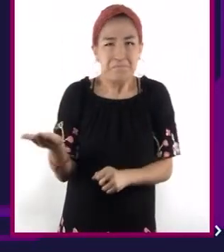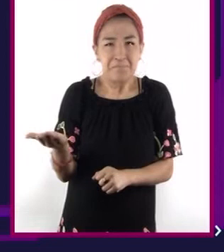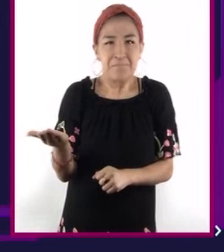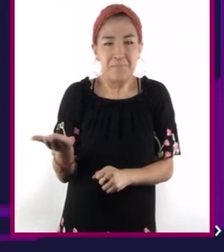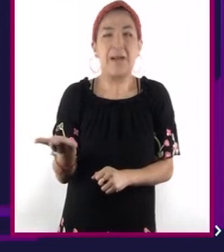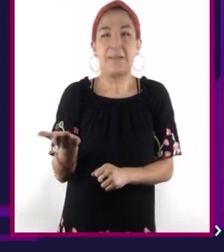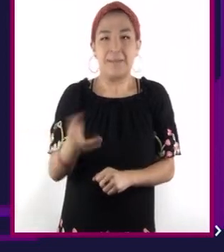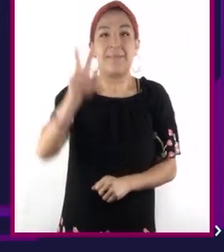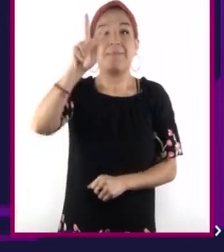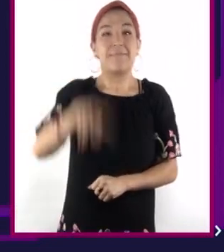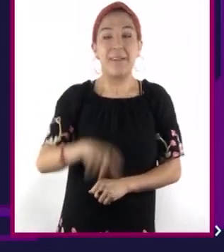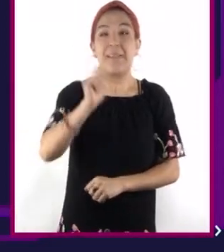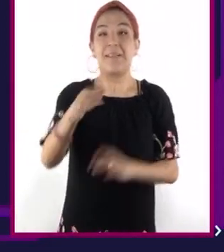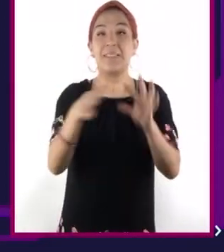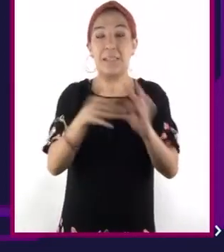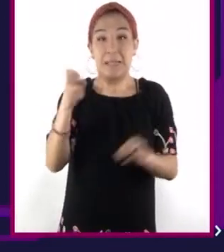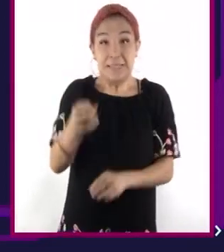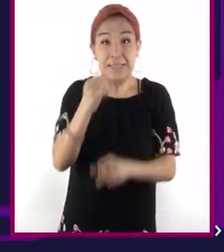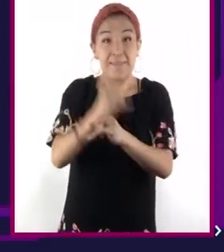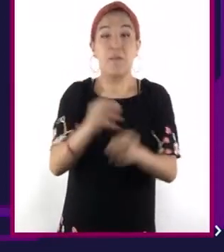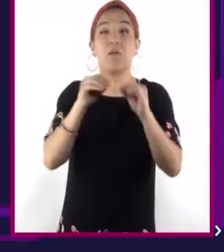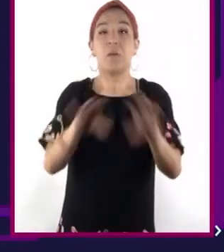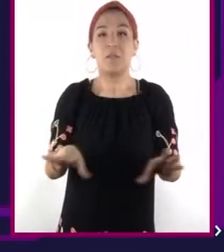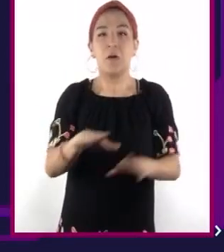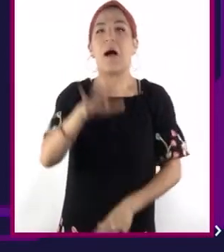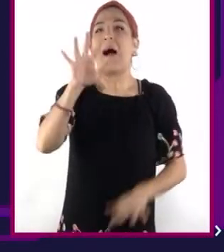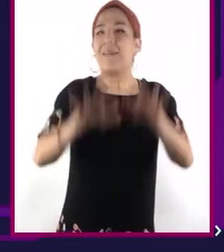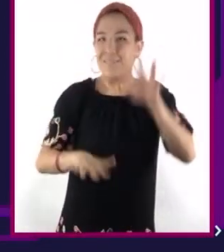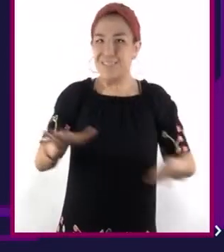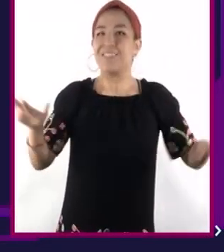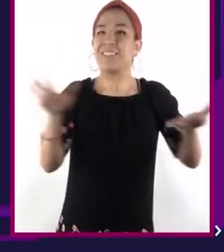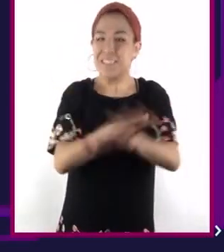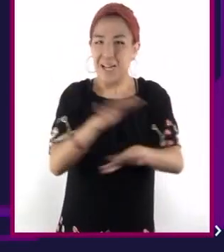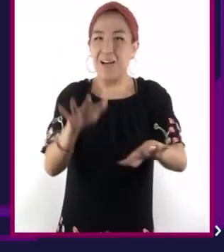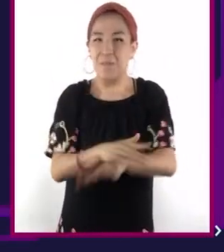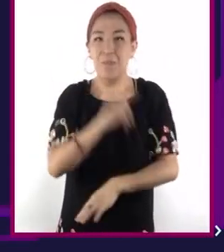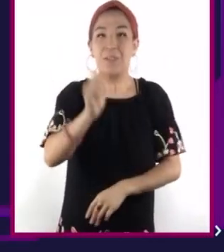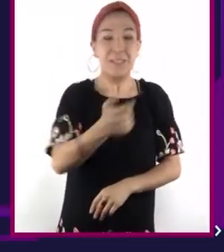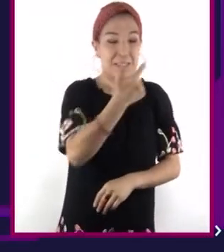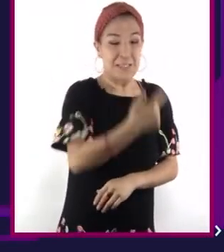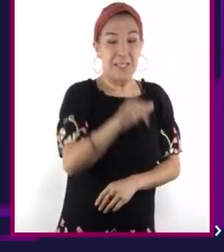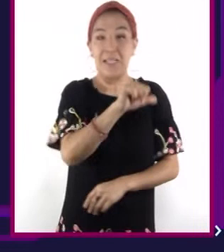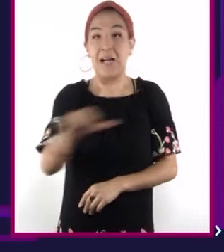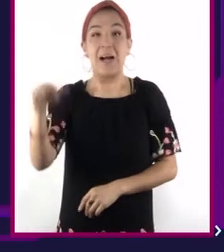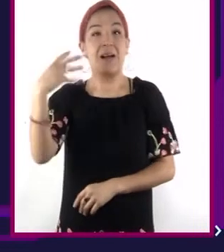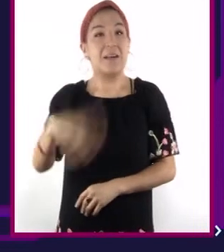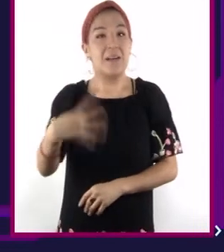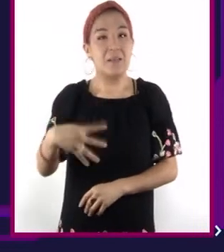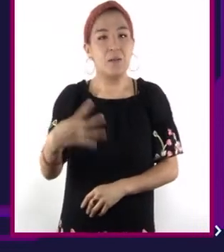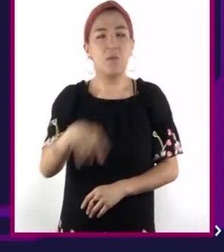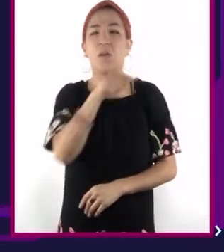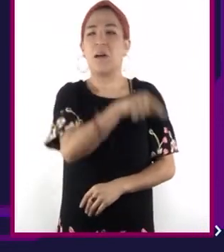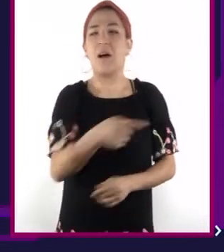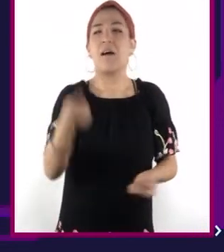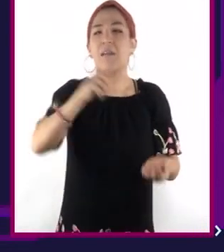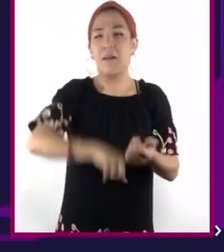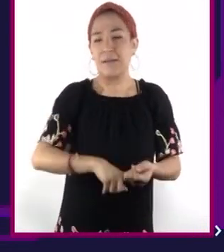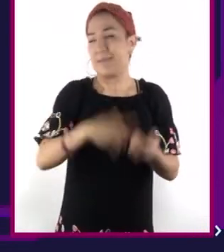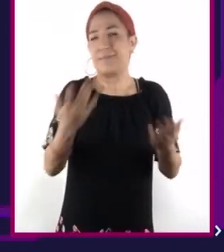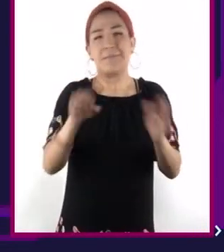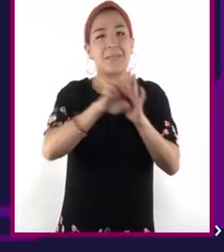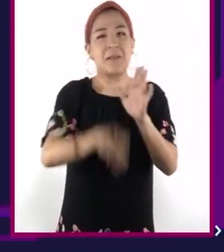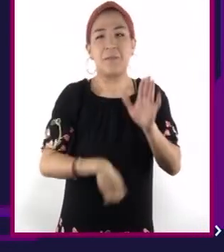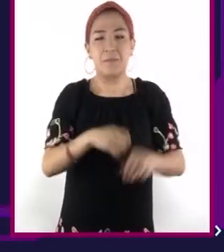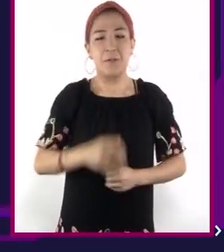en la realidad los datos varían más, de 7 a 14, de lo que cabría esperar,